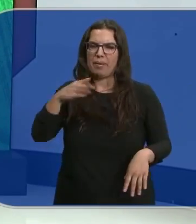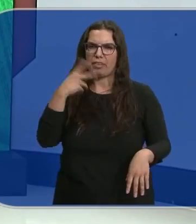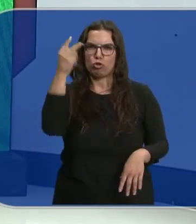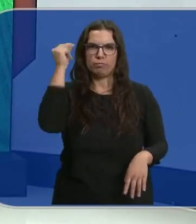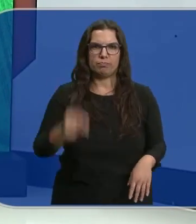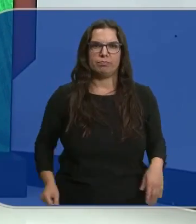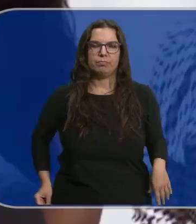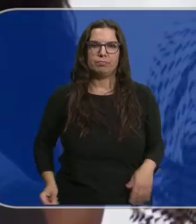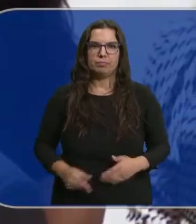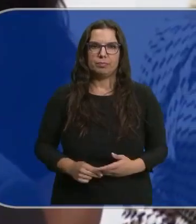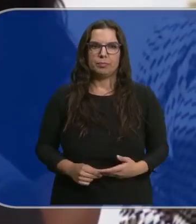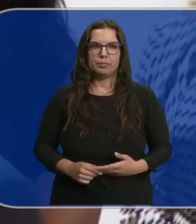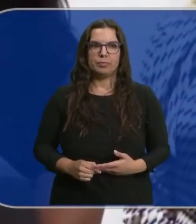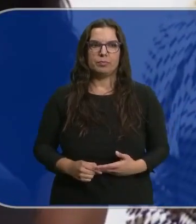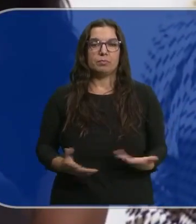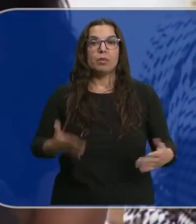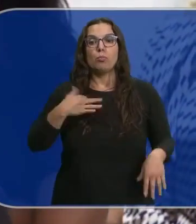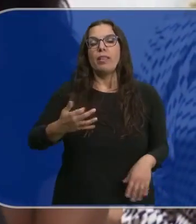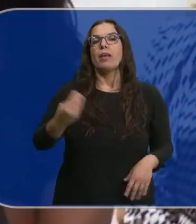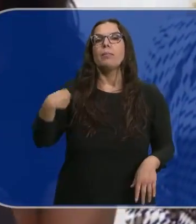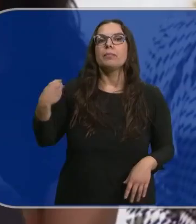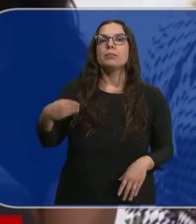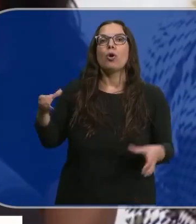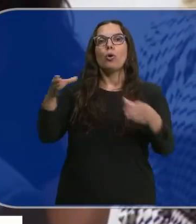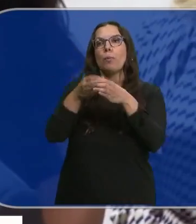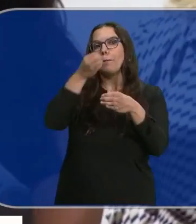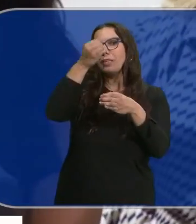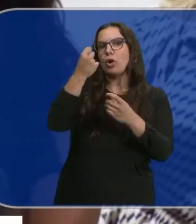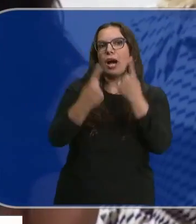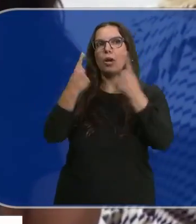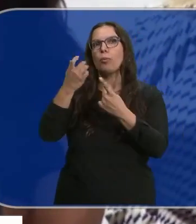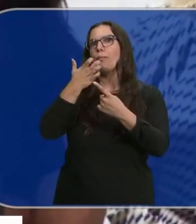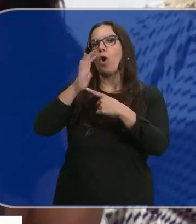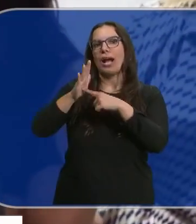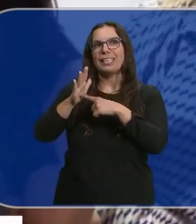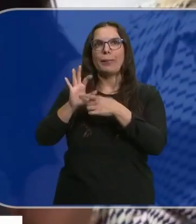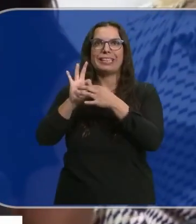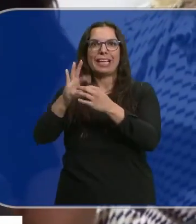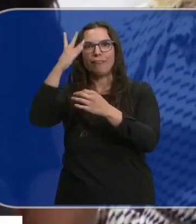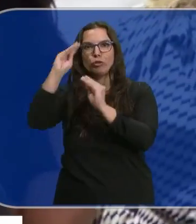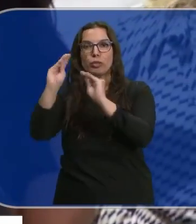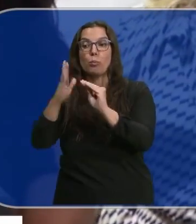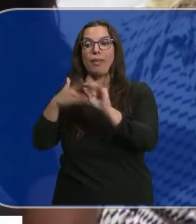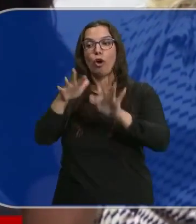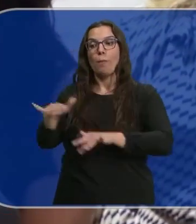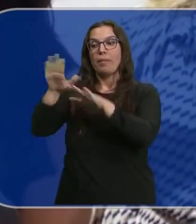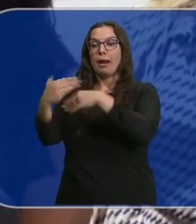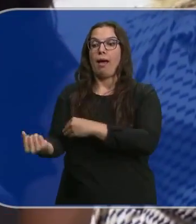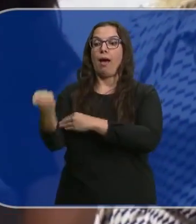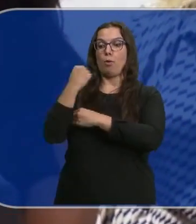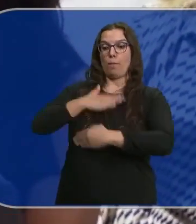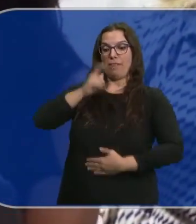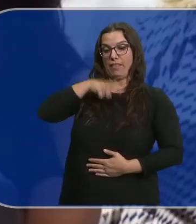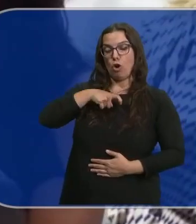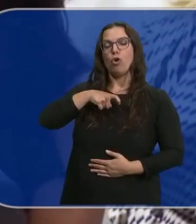plano. Quizá esos socialistas de Paje o quizá esos socialistas de algunos de los otros sitios de España consigan convencerles de que le voten a él para